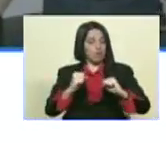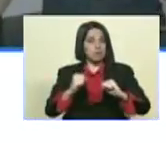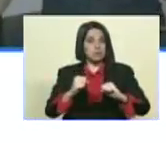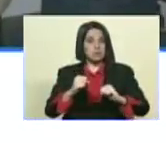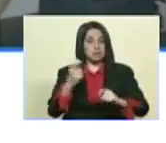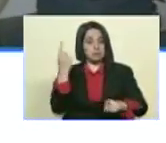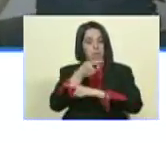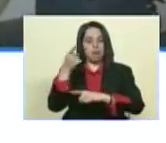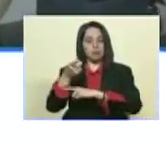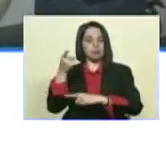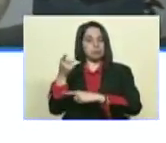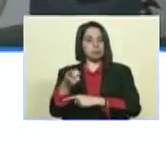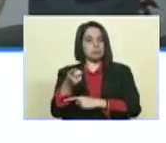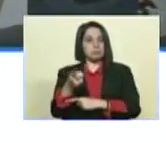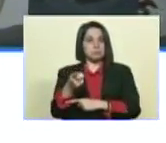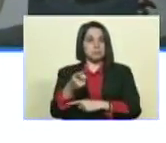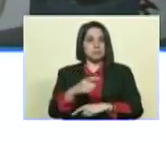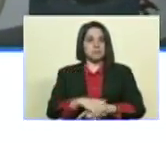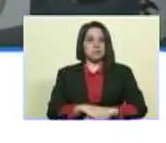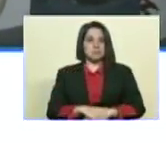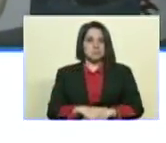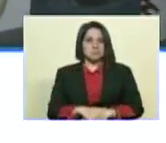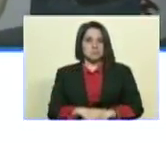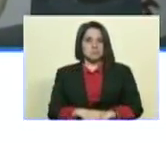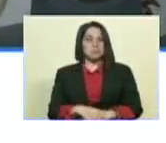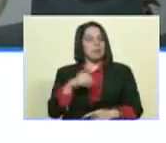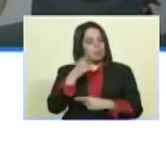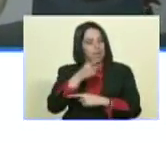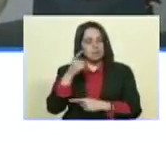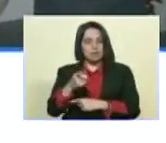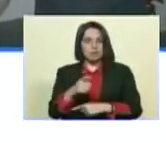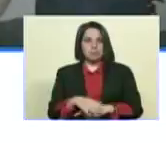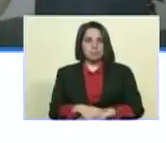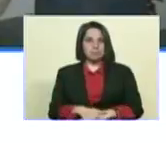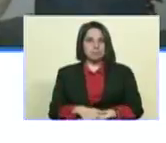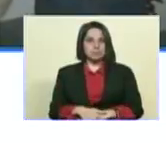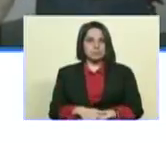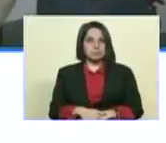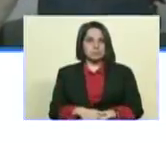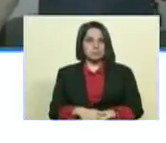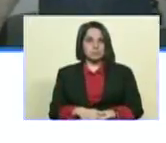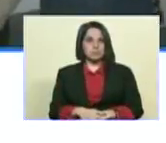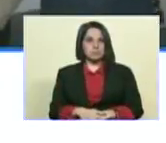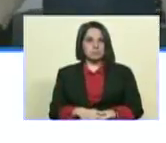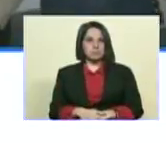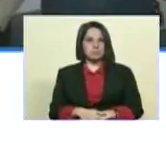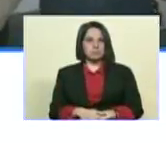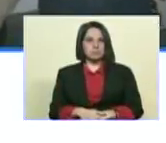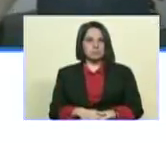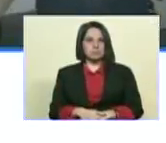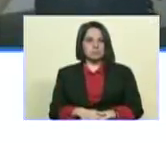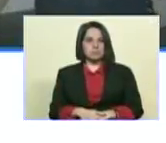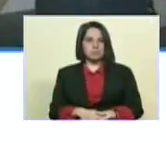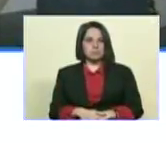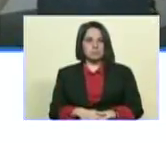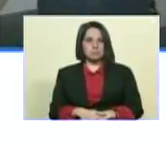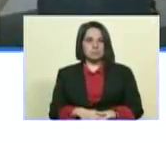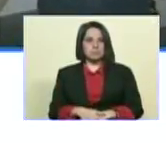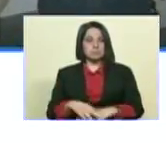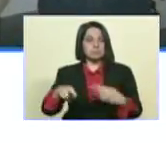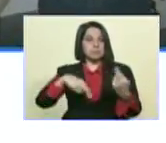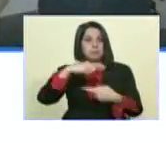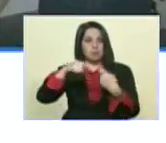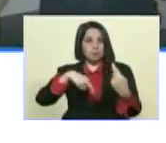mando y mandando, de paso. En la revolución, en el